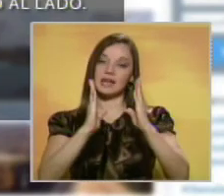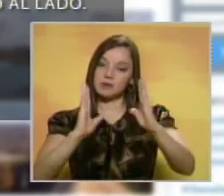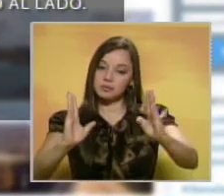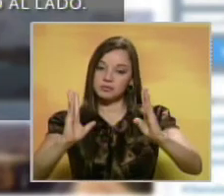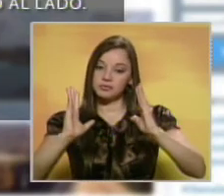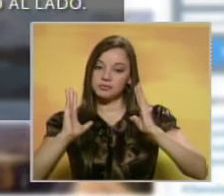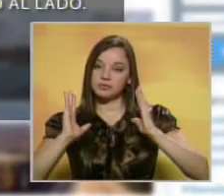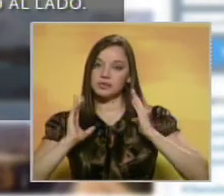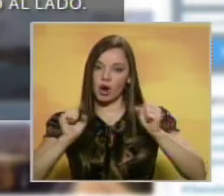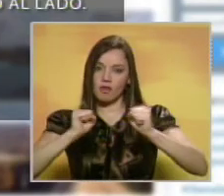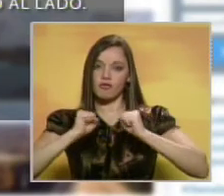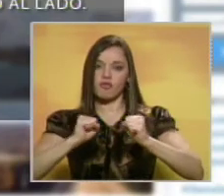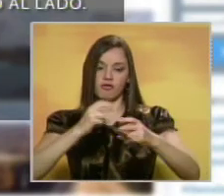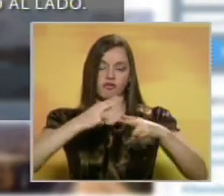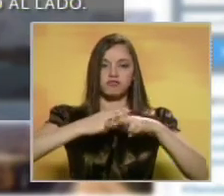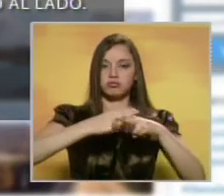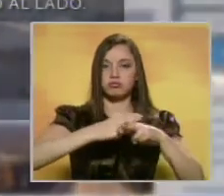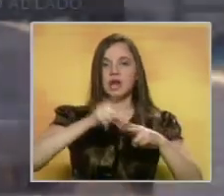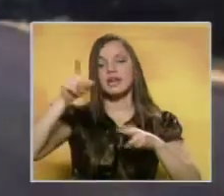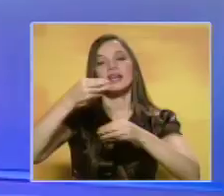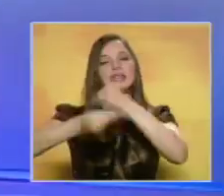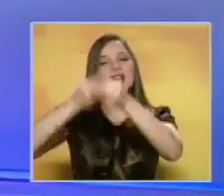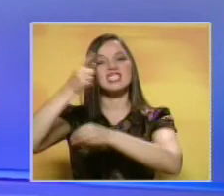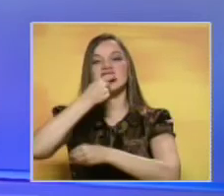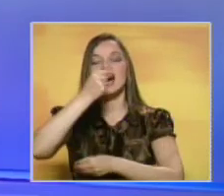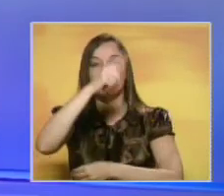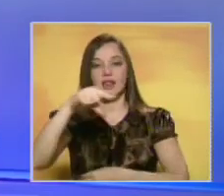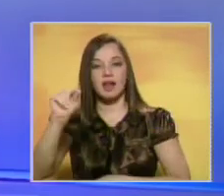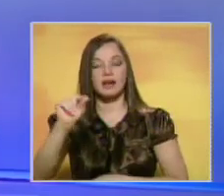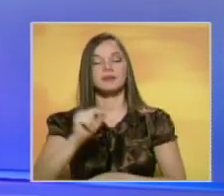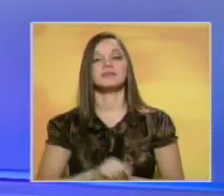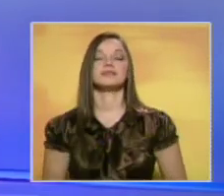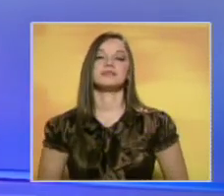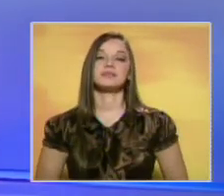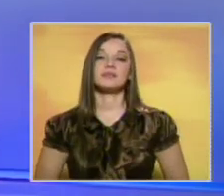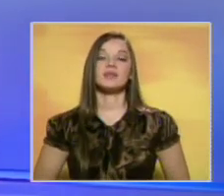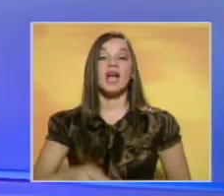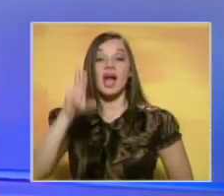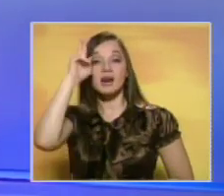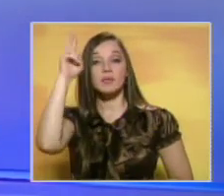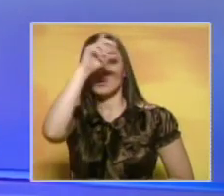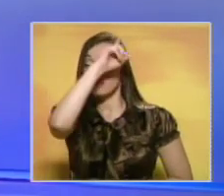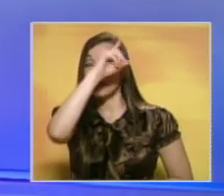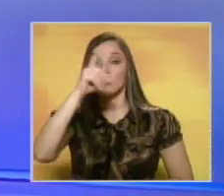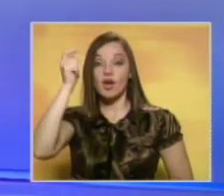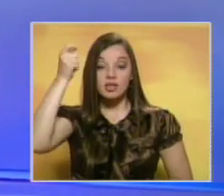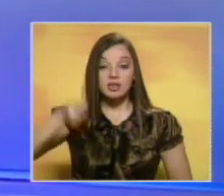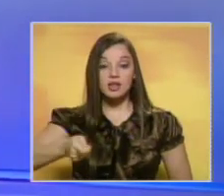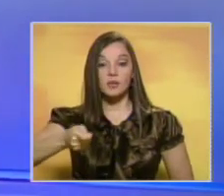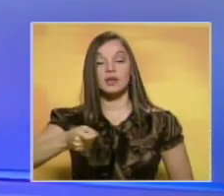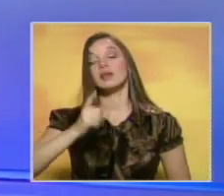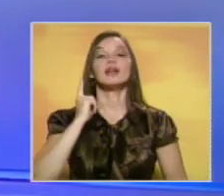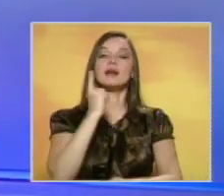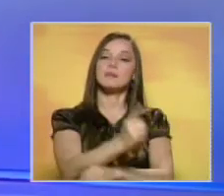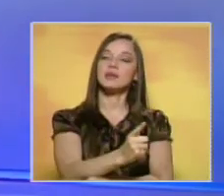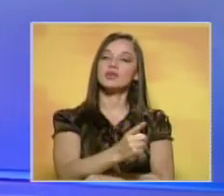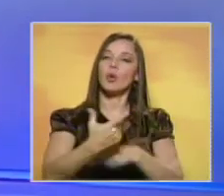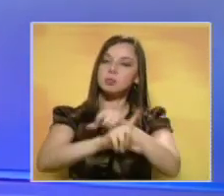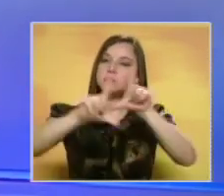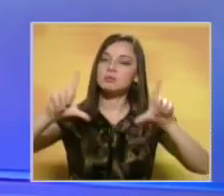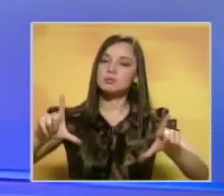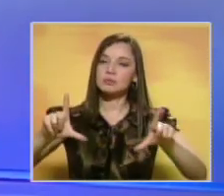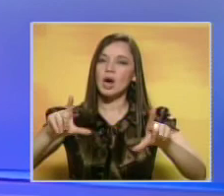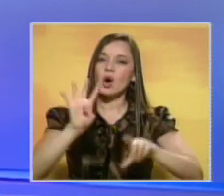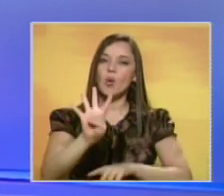acero especiales fabricadas en Italia. Un tribunal de República Dominicana ordenó la liberación de 4 pilotos venezolanos que